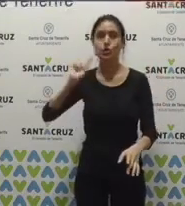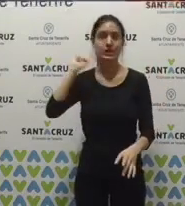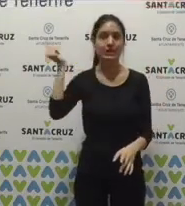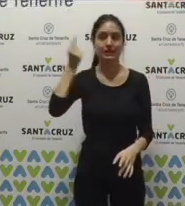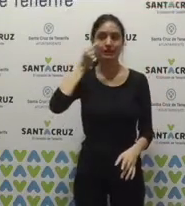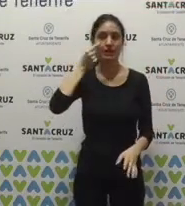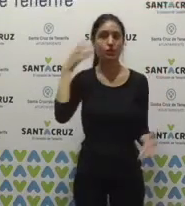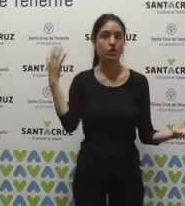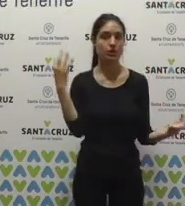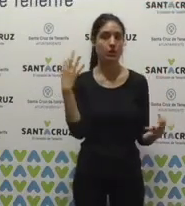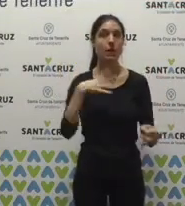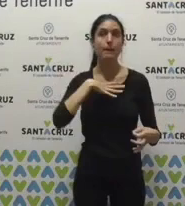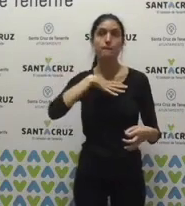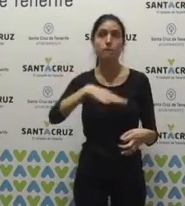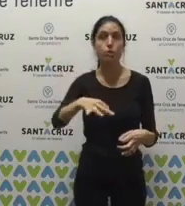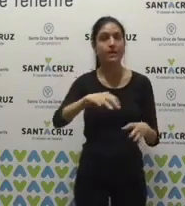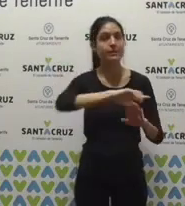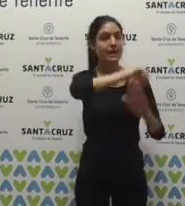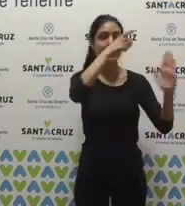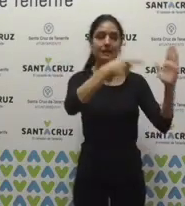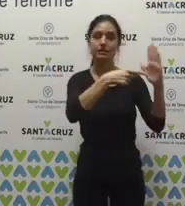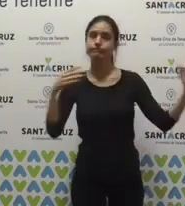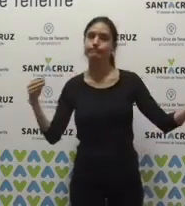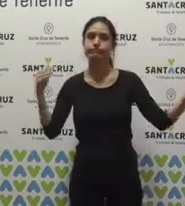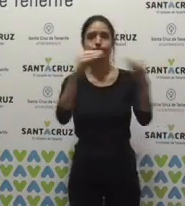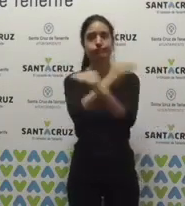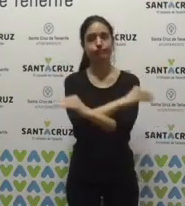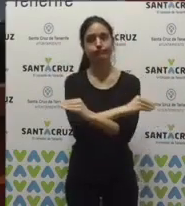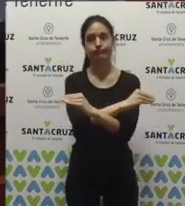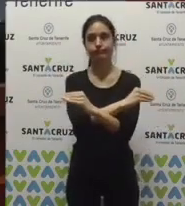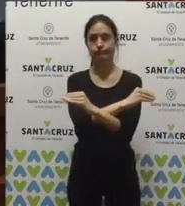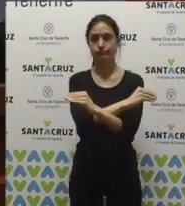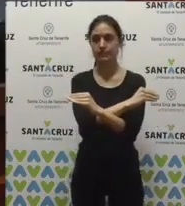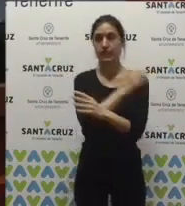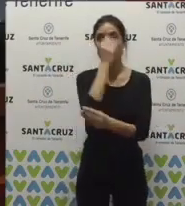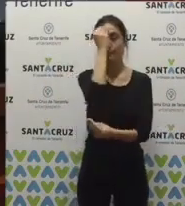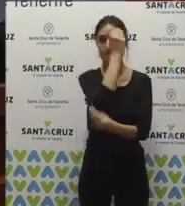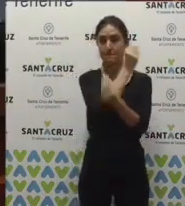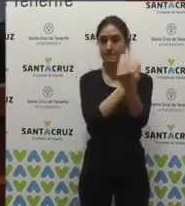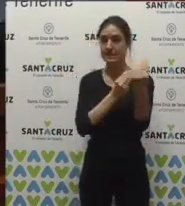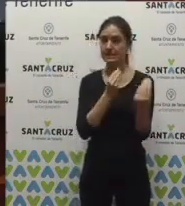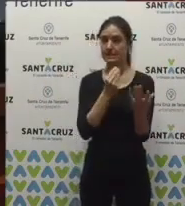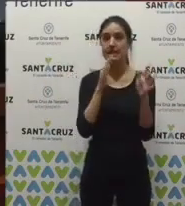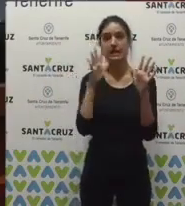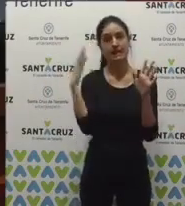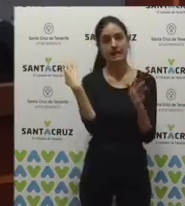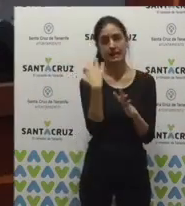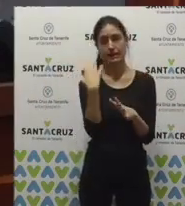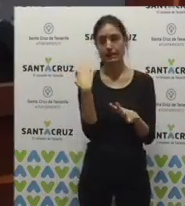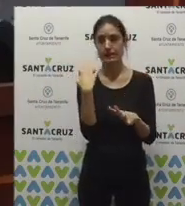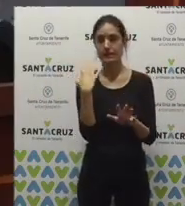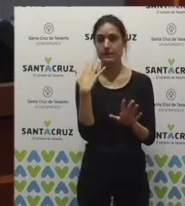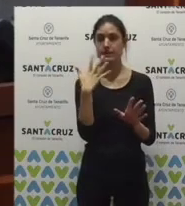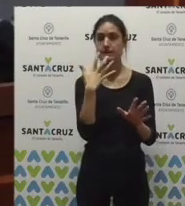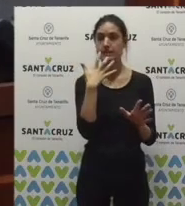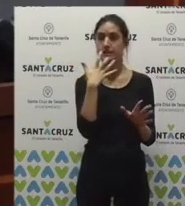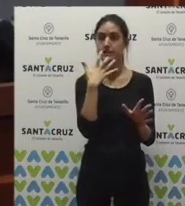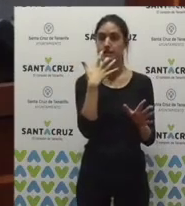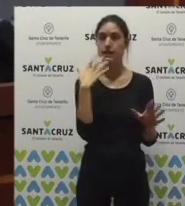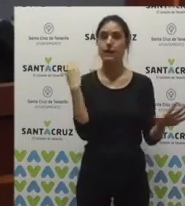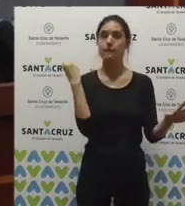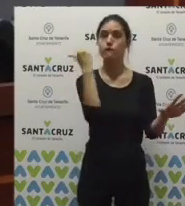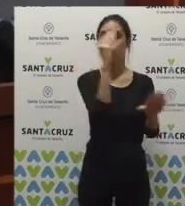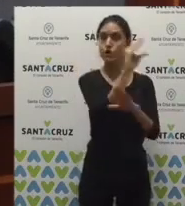pueden no estar acordes a la ley y considerarlas siempre y cuando por ejemplo las bonificaciones que mencionaba